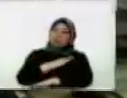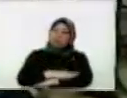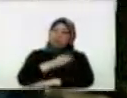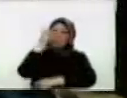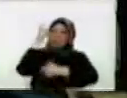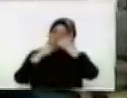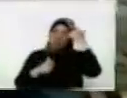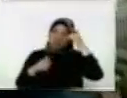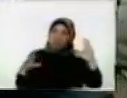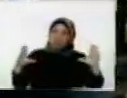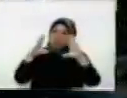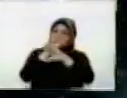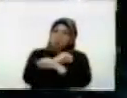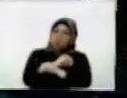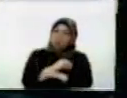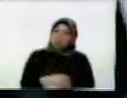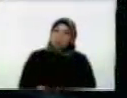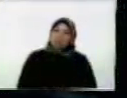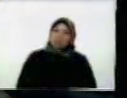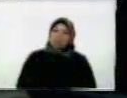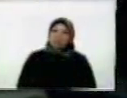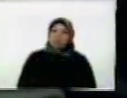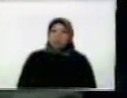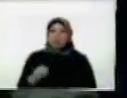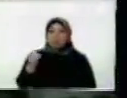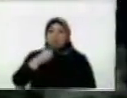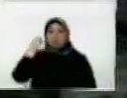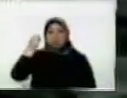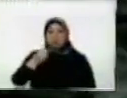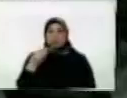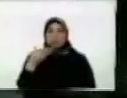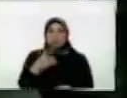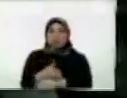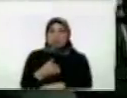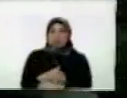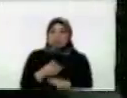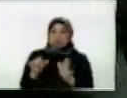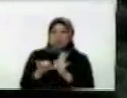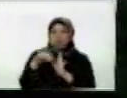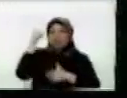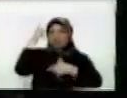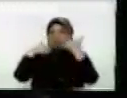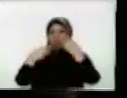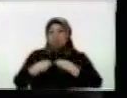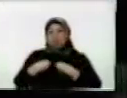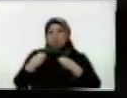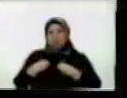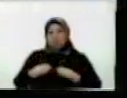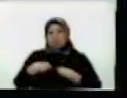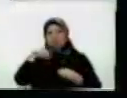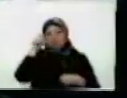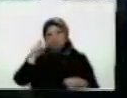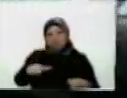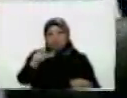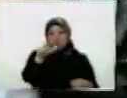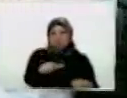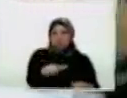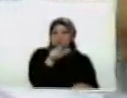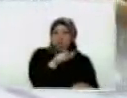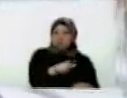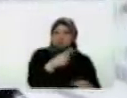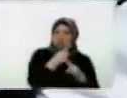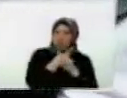esa noche, uno no puede decir que tuvo la honra de conocerlo, porque mi comandante Chávez vivió con el pueblo, sí.